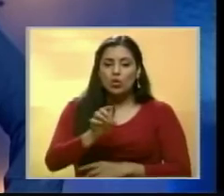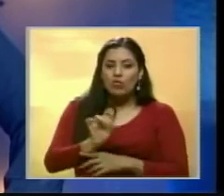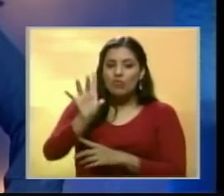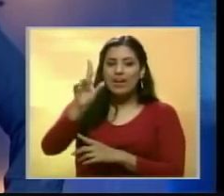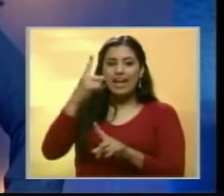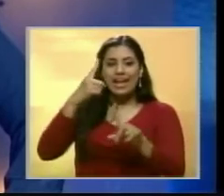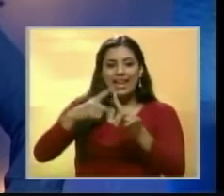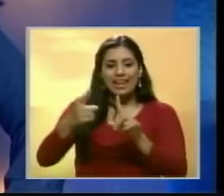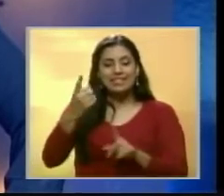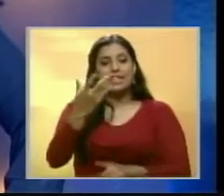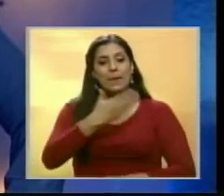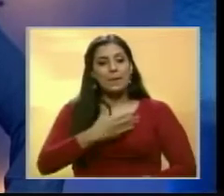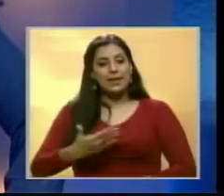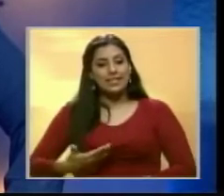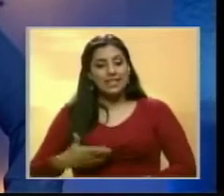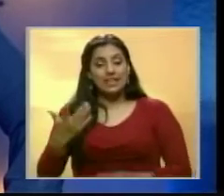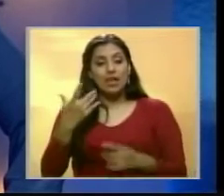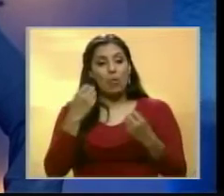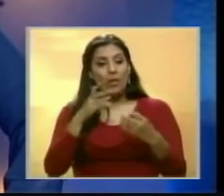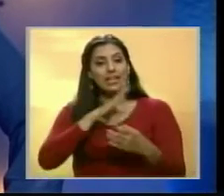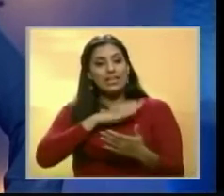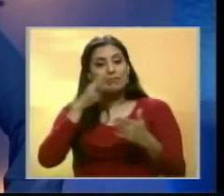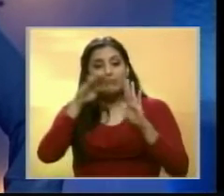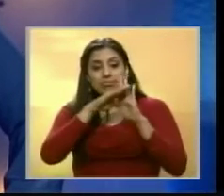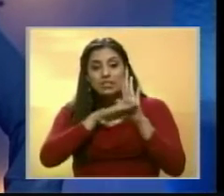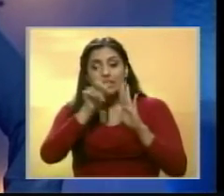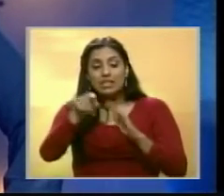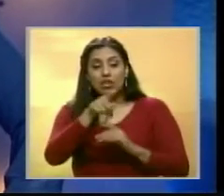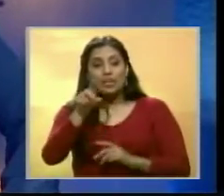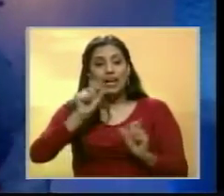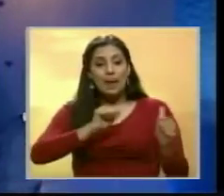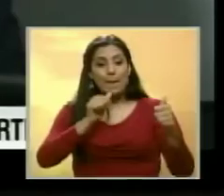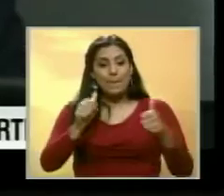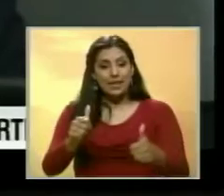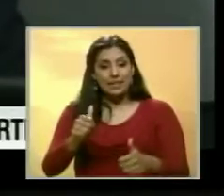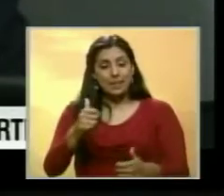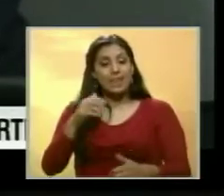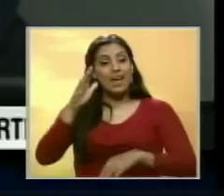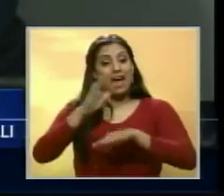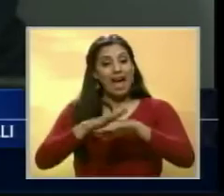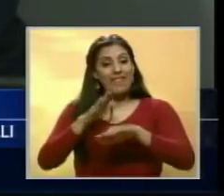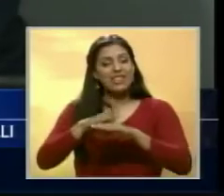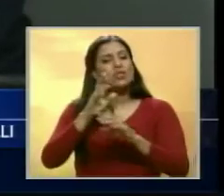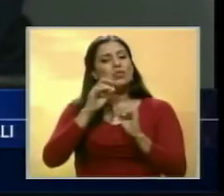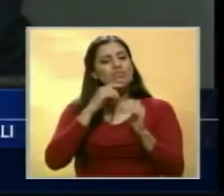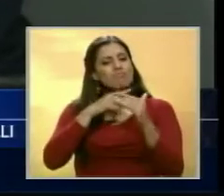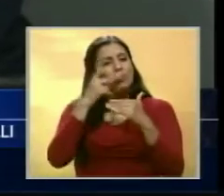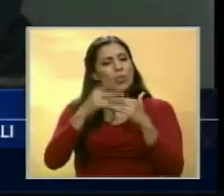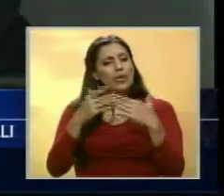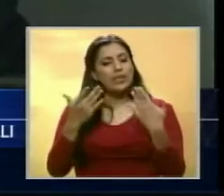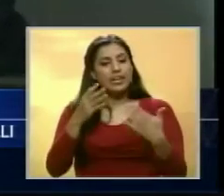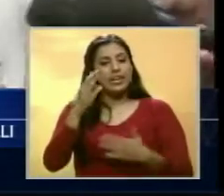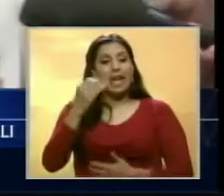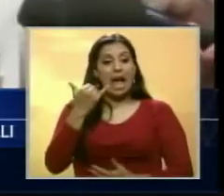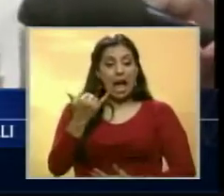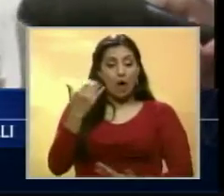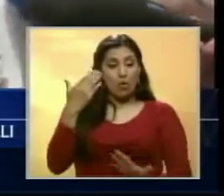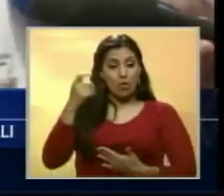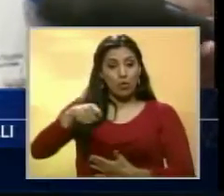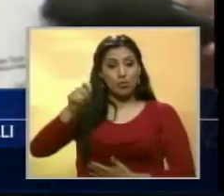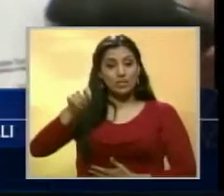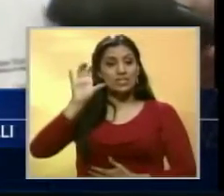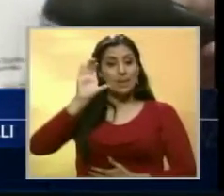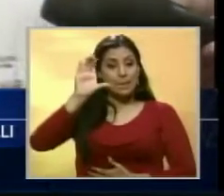del exmandatario Ricardo Martinelli cuenta con los requisitos necesarios para su inicio. La solicitud había sido planteada por la Corte Suprema de Justicia